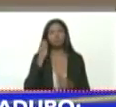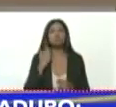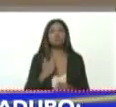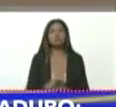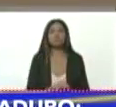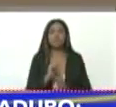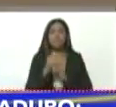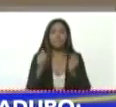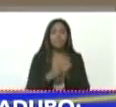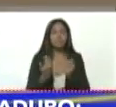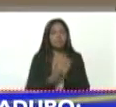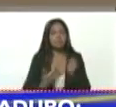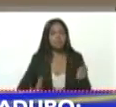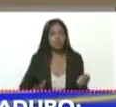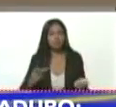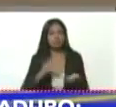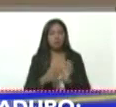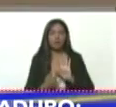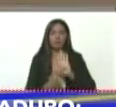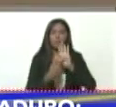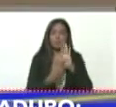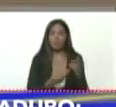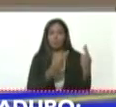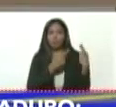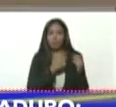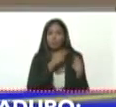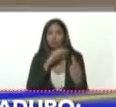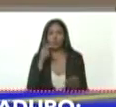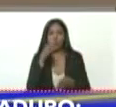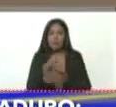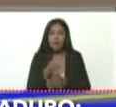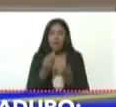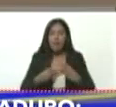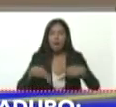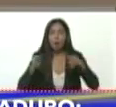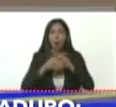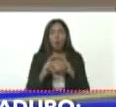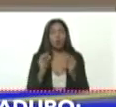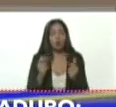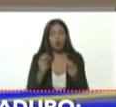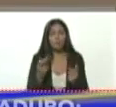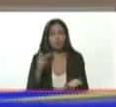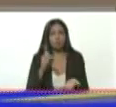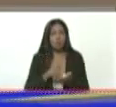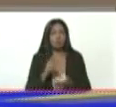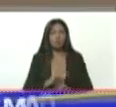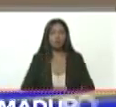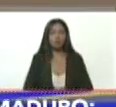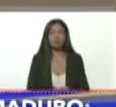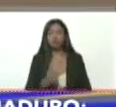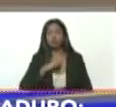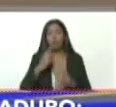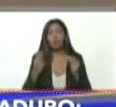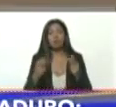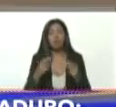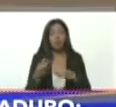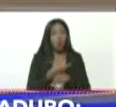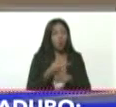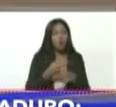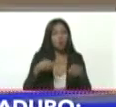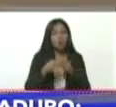la vicepresidenta va a representarnos a Naciones Unidas muy pronto. Hay que actuar con los